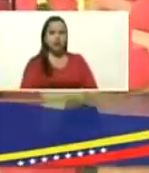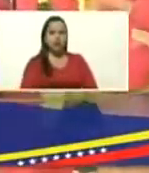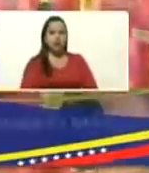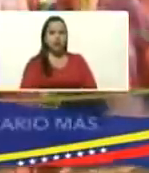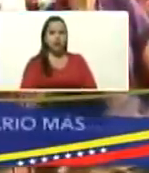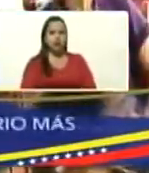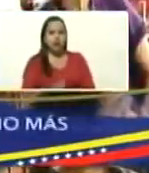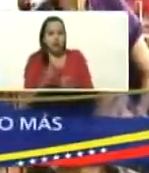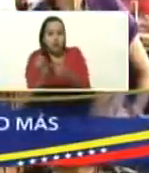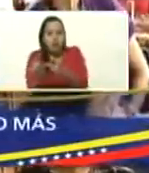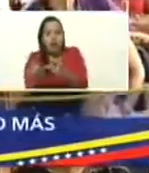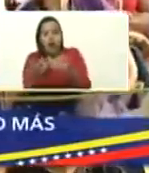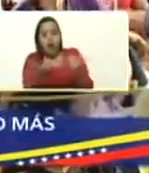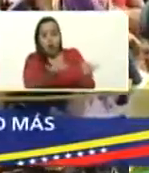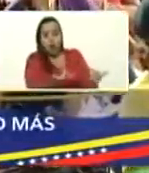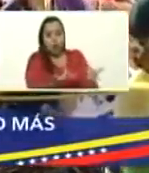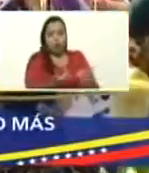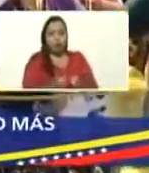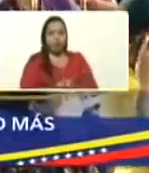Ahora,